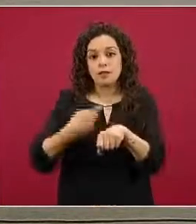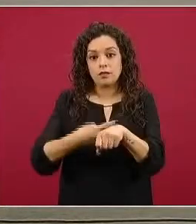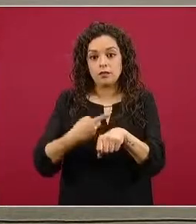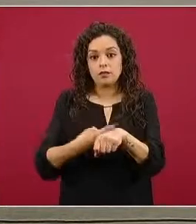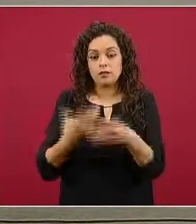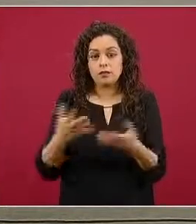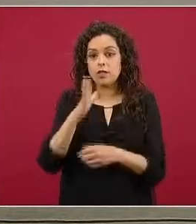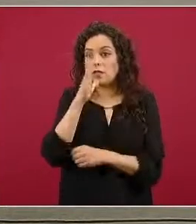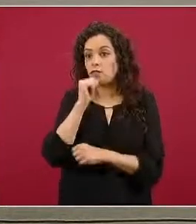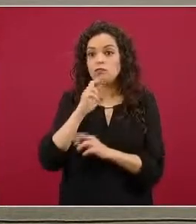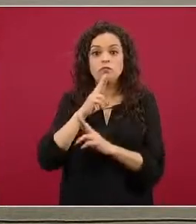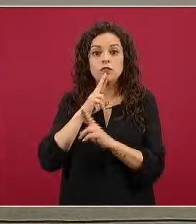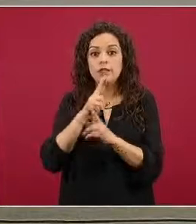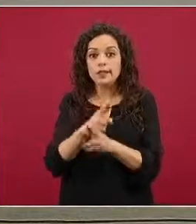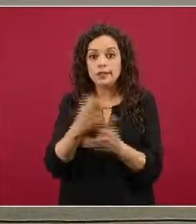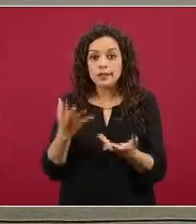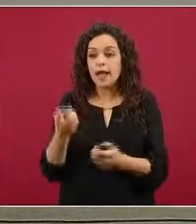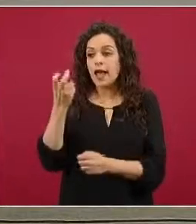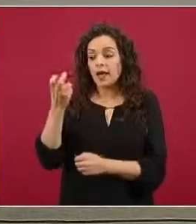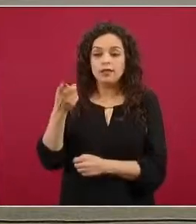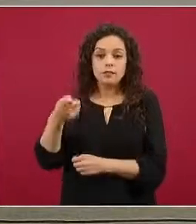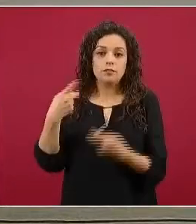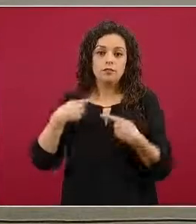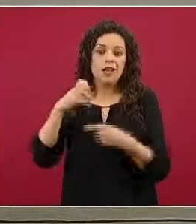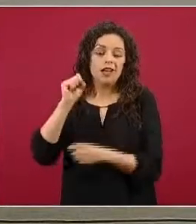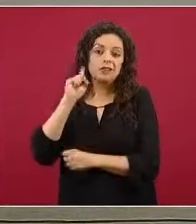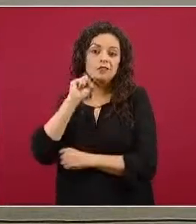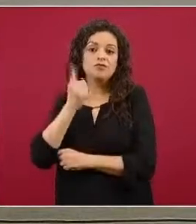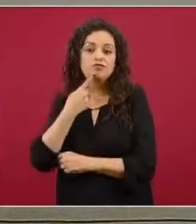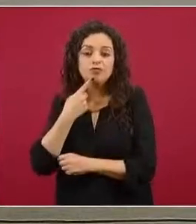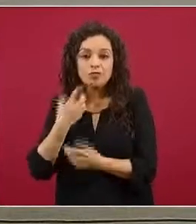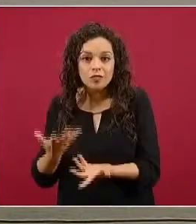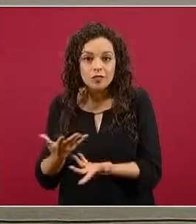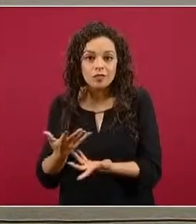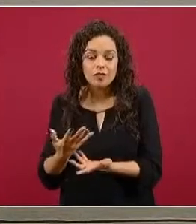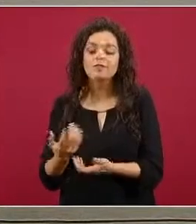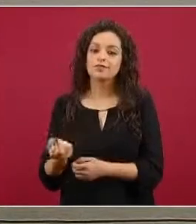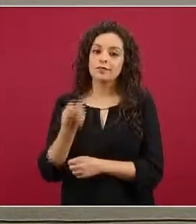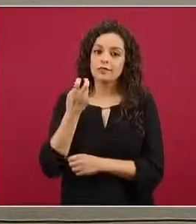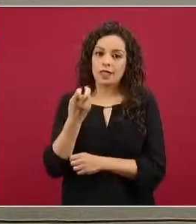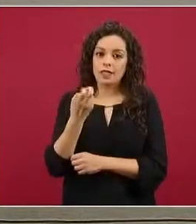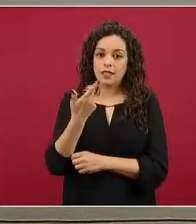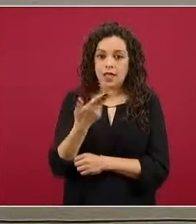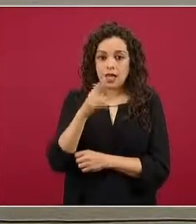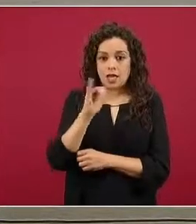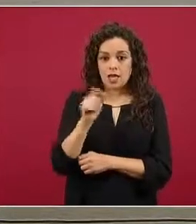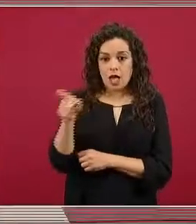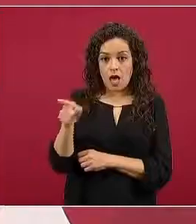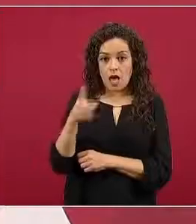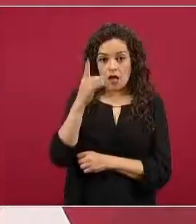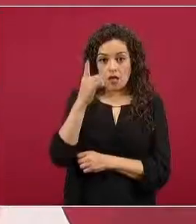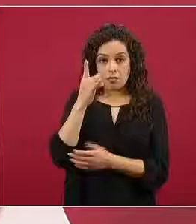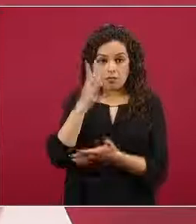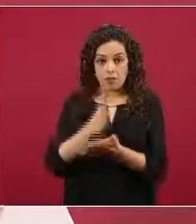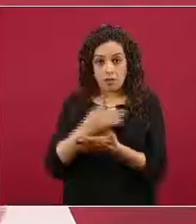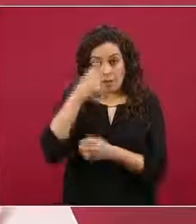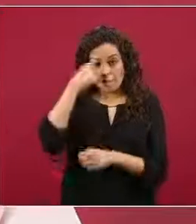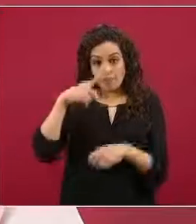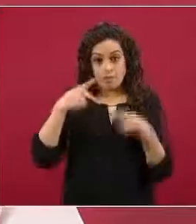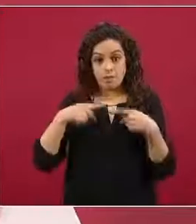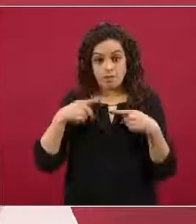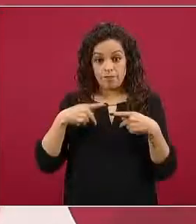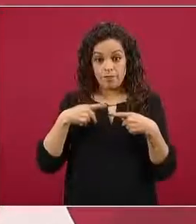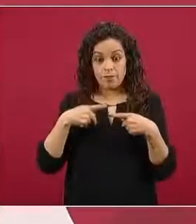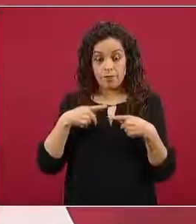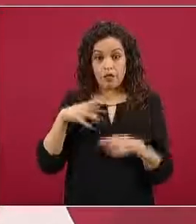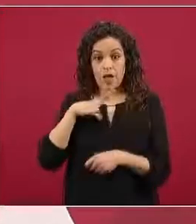pudiera responder y que la persona es sorda. Entonces, esta guía no solo es para las personas que